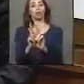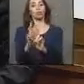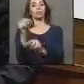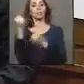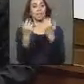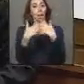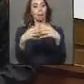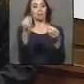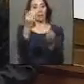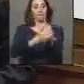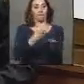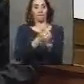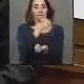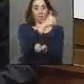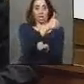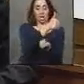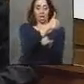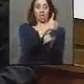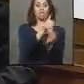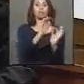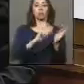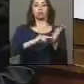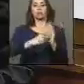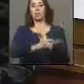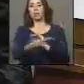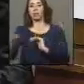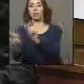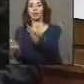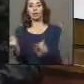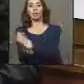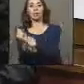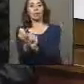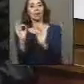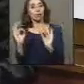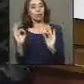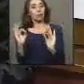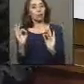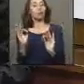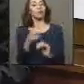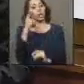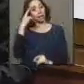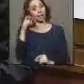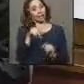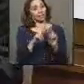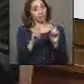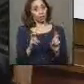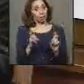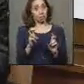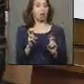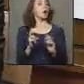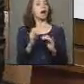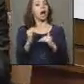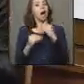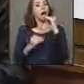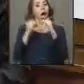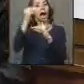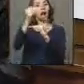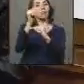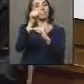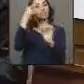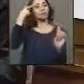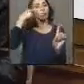vaya a esa empresa sea también razonablemente distribuido. Los que creemos en eso, nos parece razonable avanzar en esa